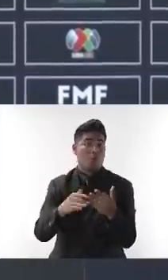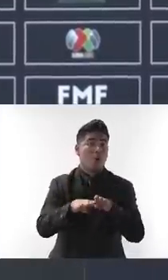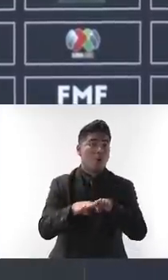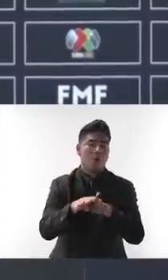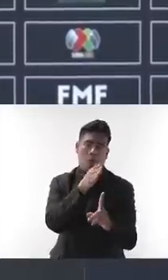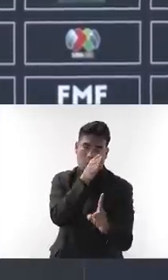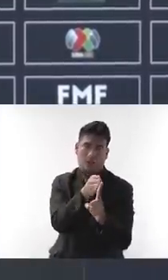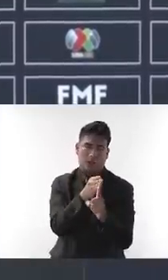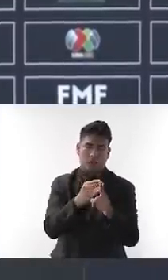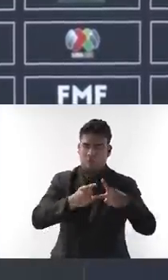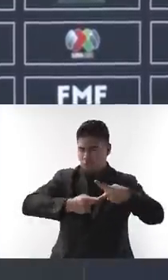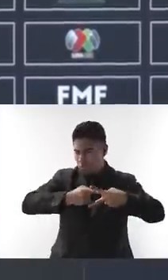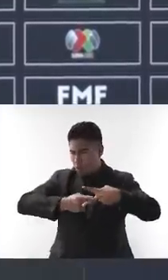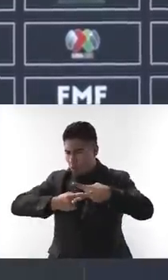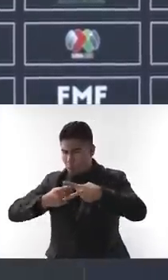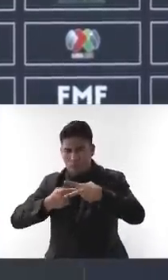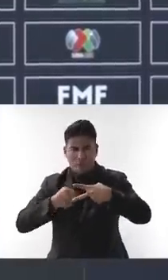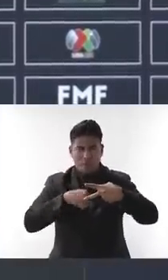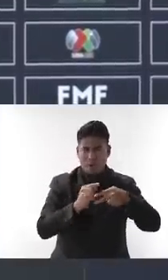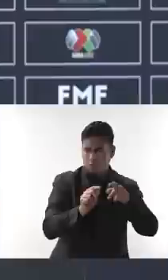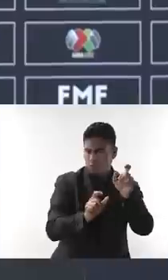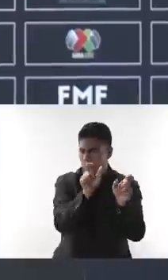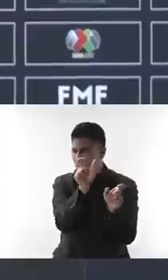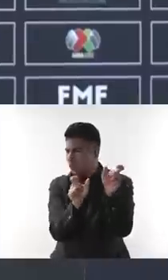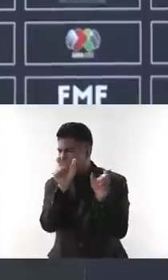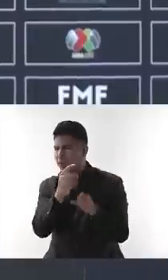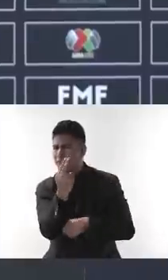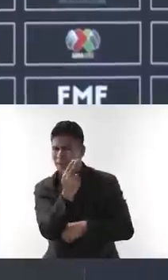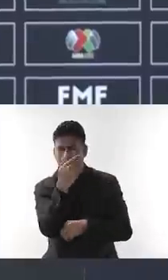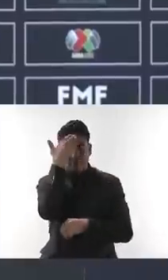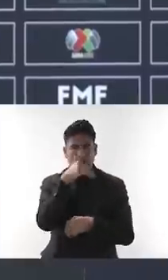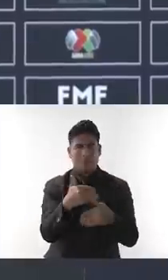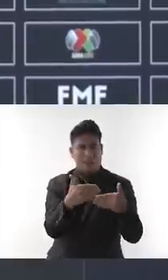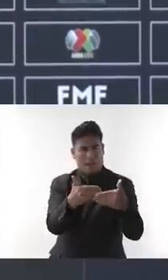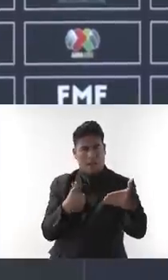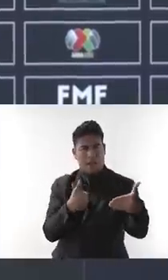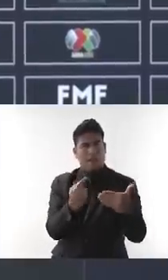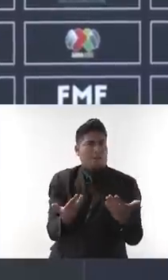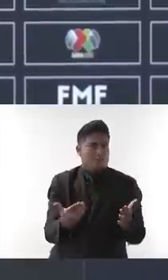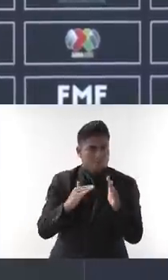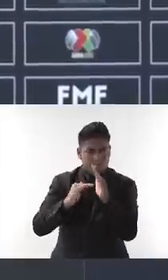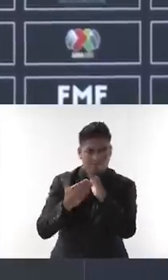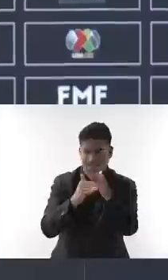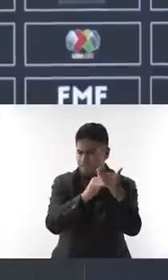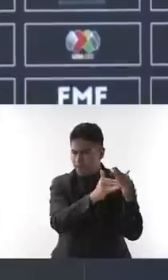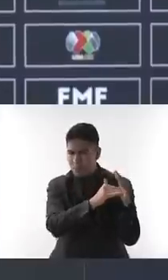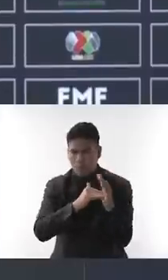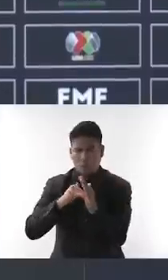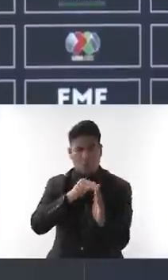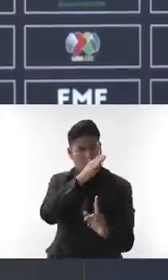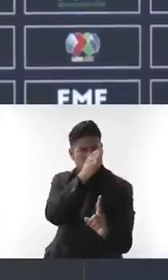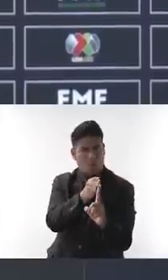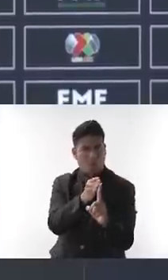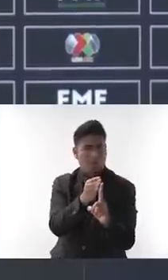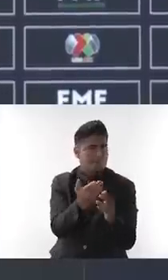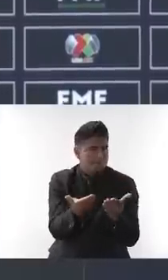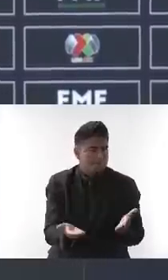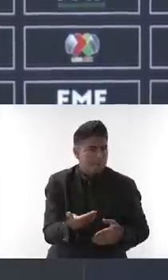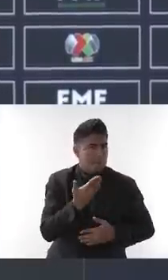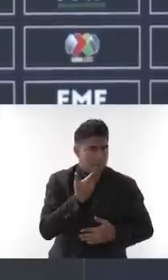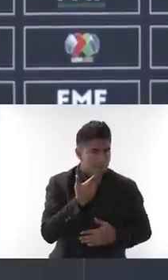De nuestra base de los 38 que tenemos, si no me equivoco, pues buscar que con la